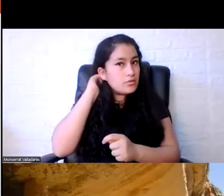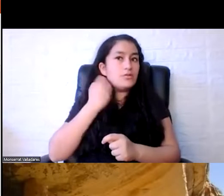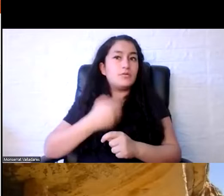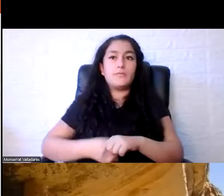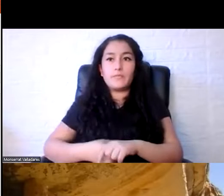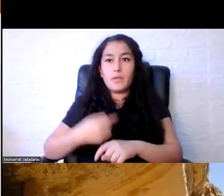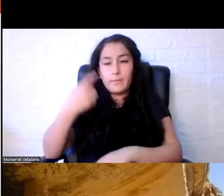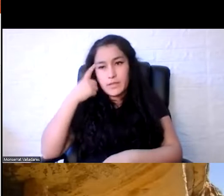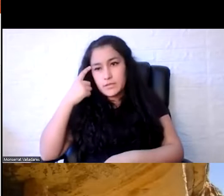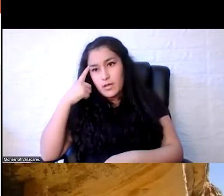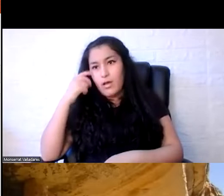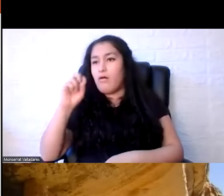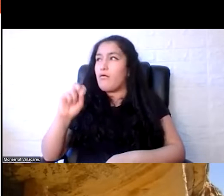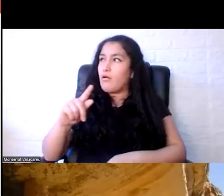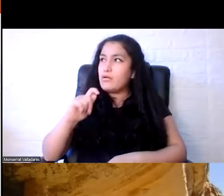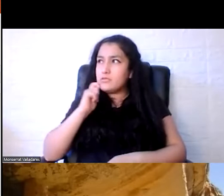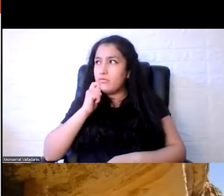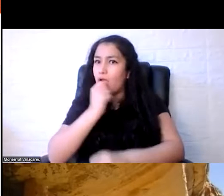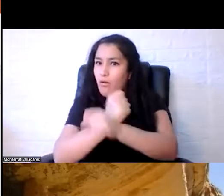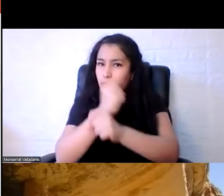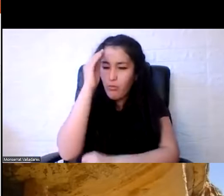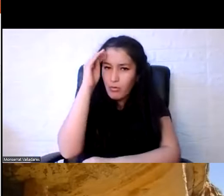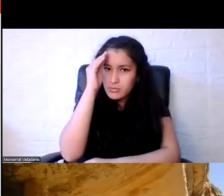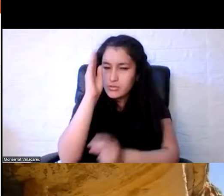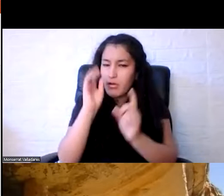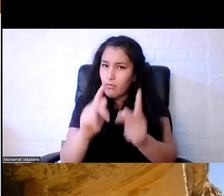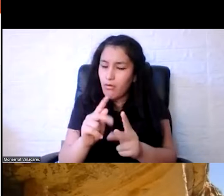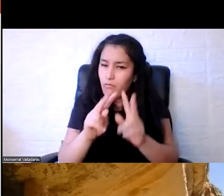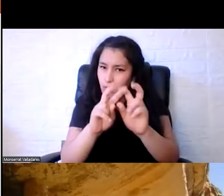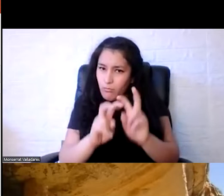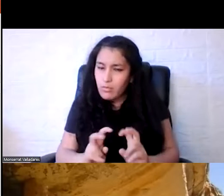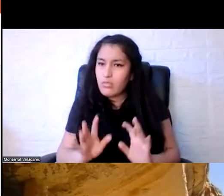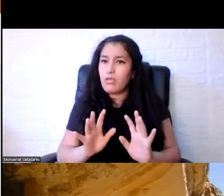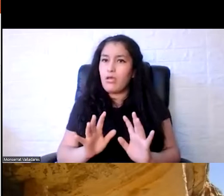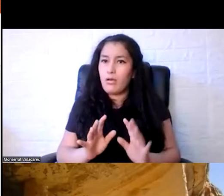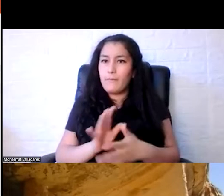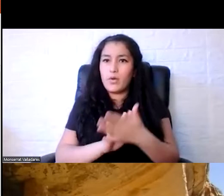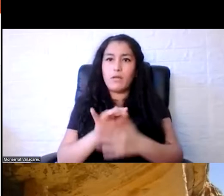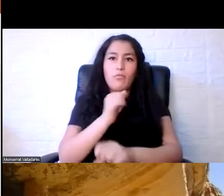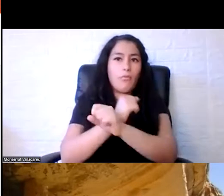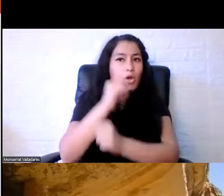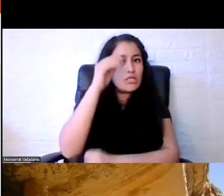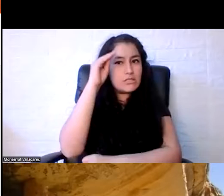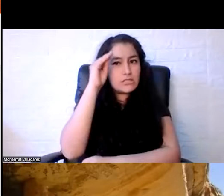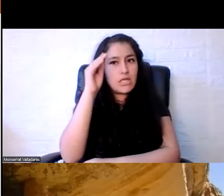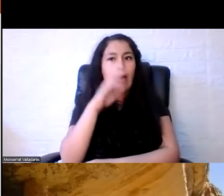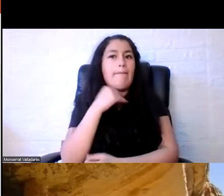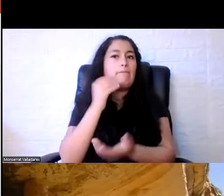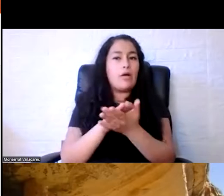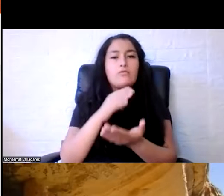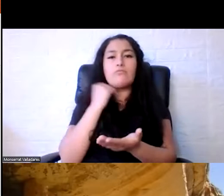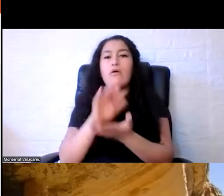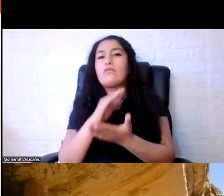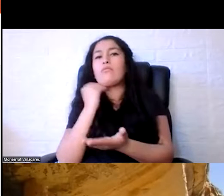que estudiar a los cuerpos policíacos, ¿no? Con policías muertos todos los días en el